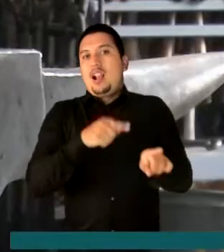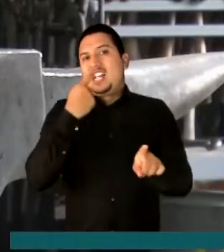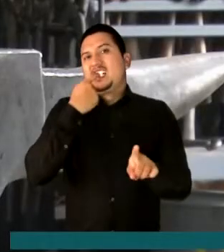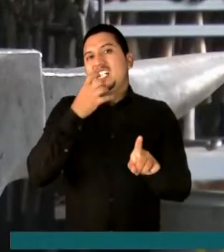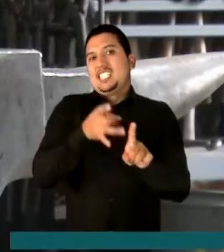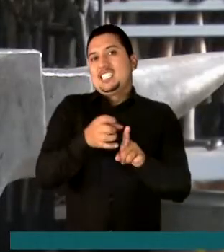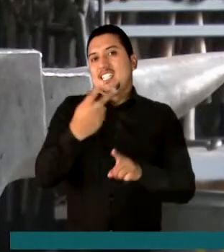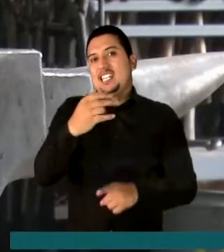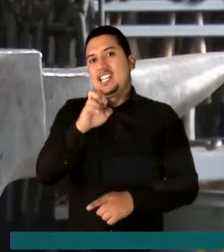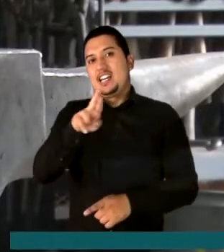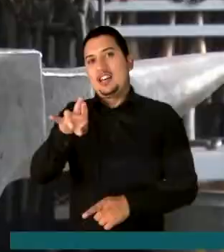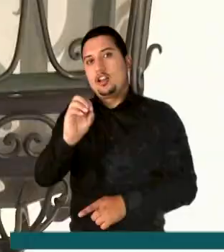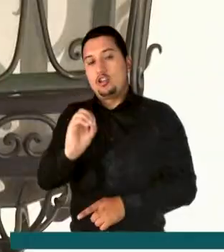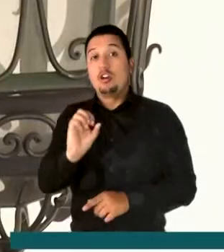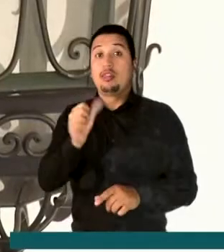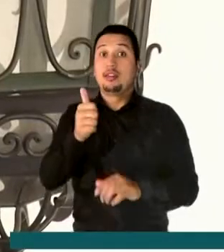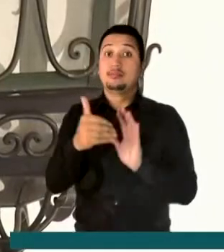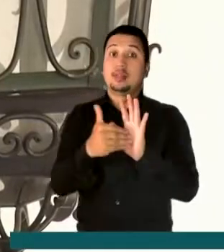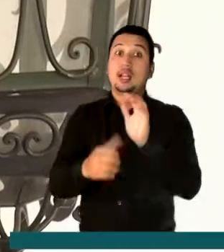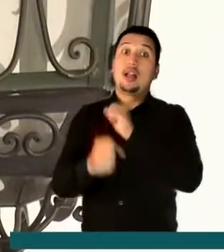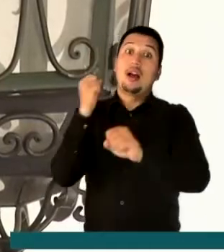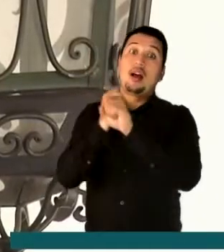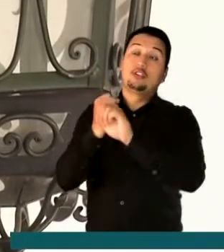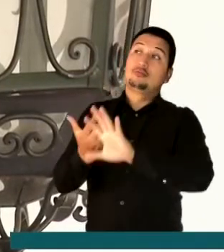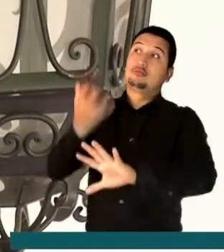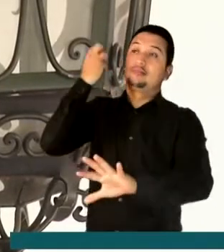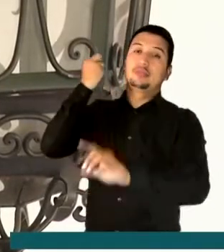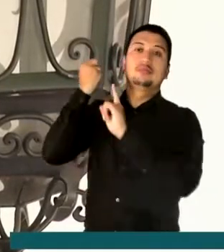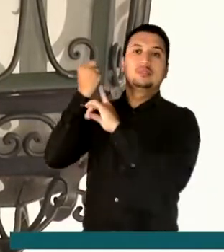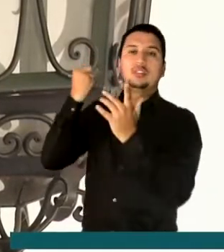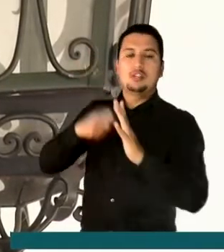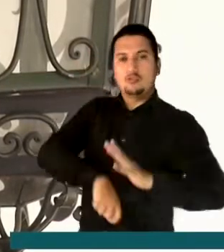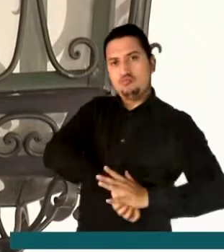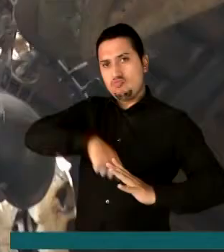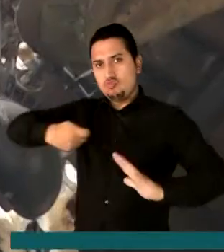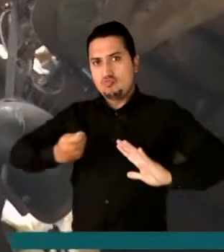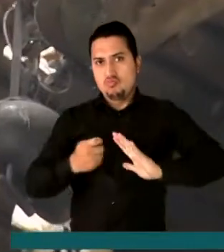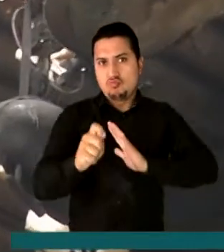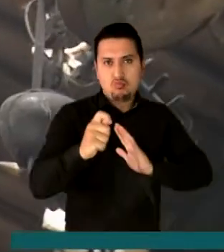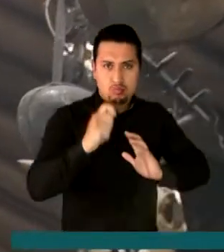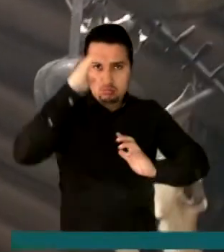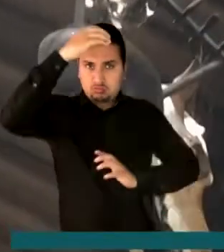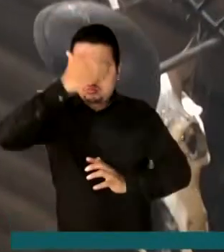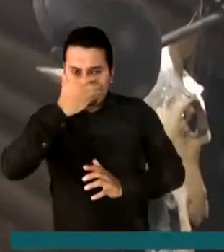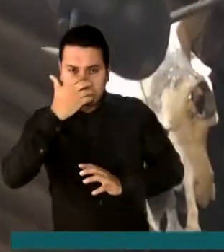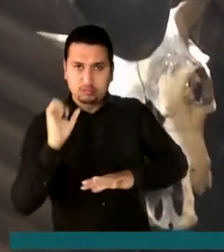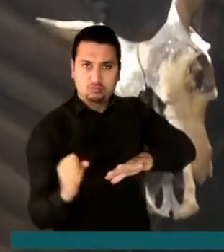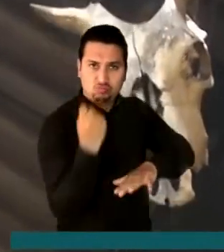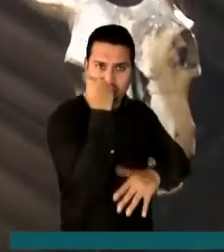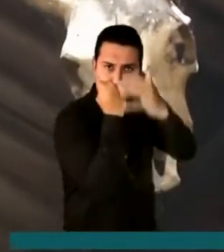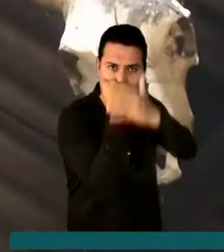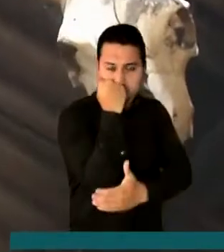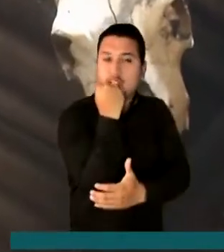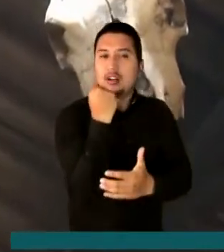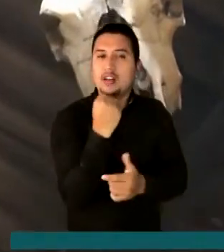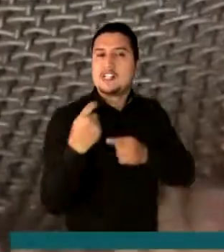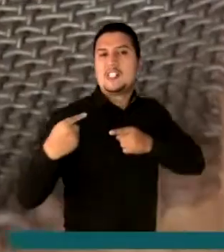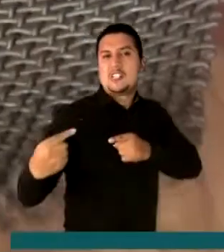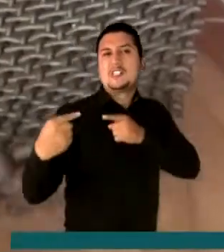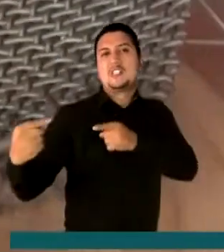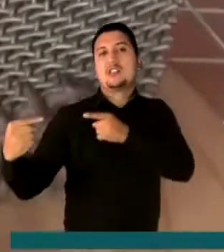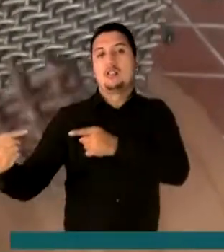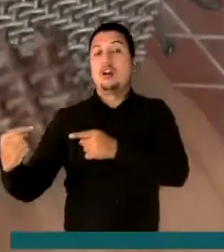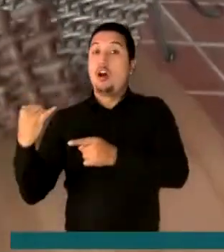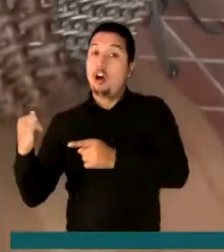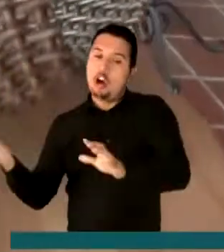cosas. Para mí era el hierro. Hace 10.000 años se forjaba el hierro para convertirlo en espadas, escudos y armaduras para los caballeros.